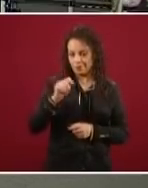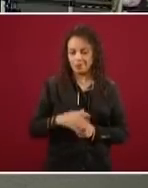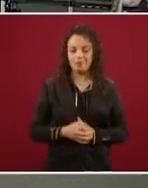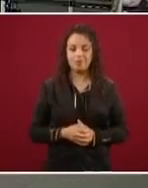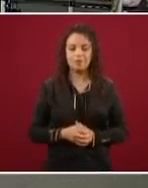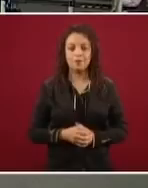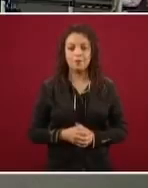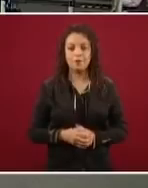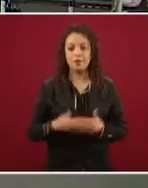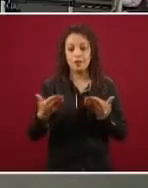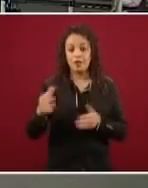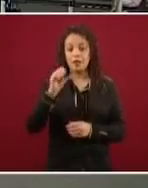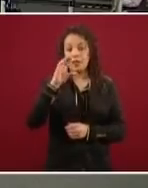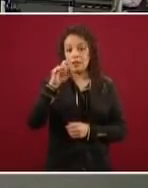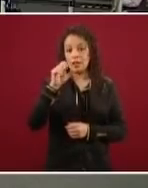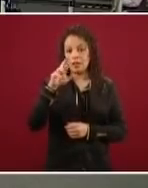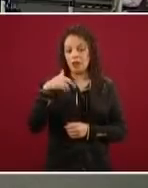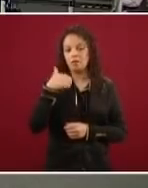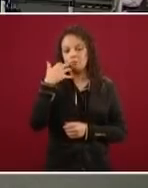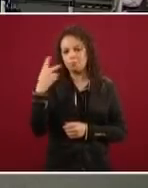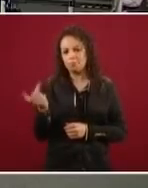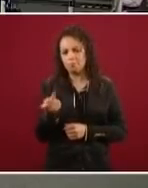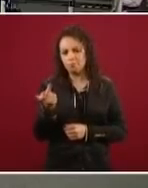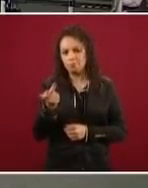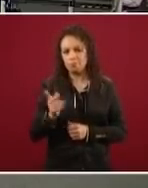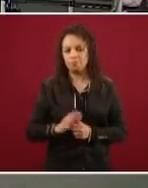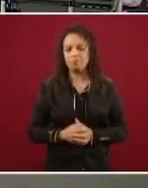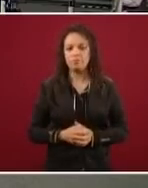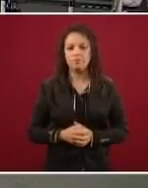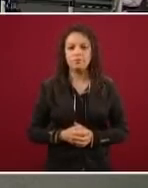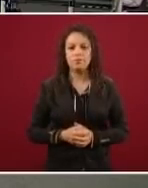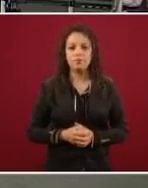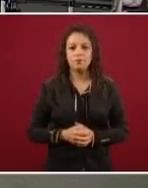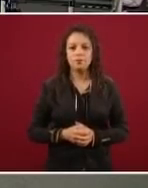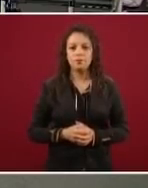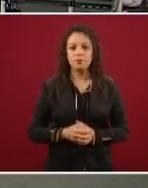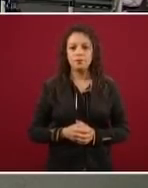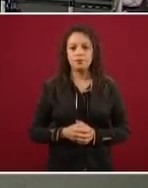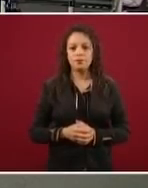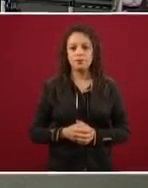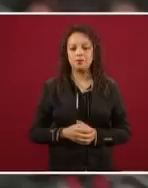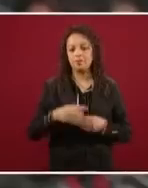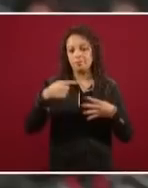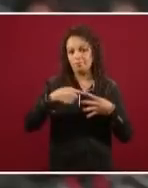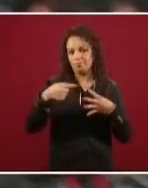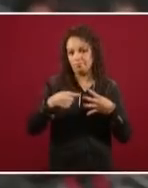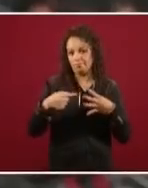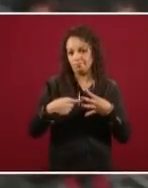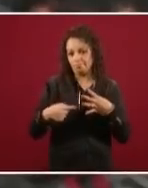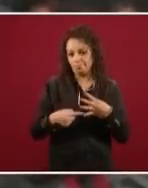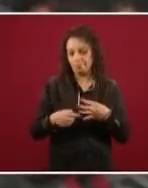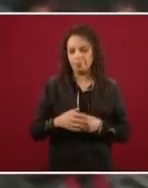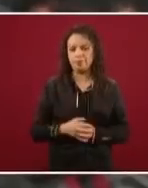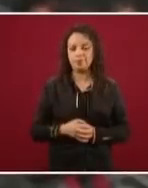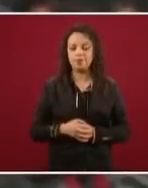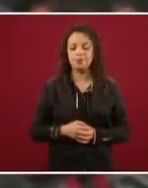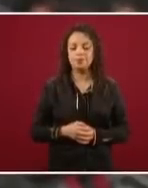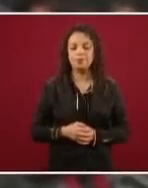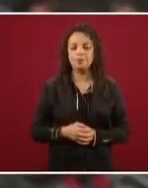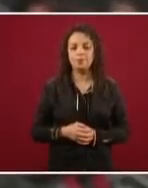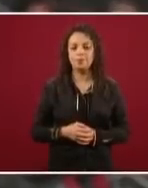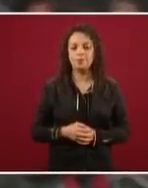césar cernuda es una pregunta con varios incisos yo quisiera preguntarle